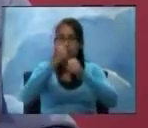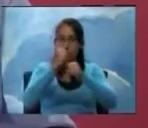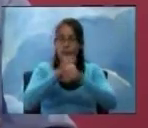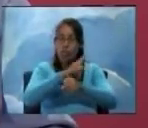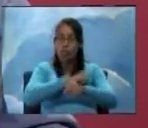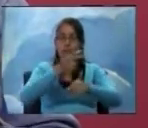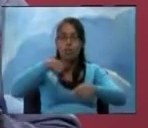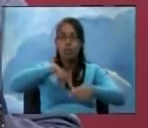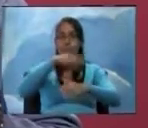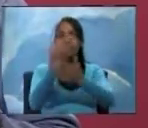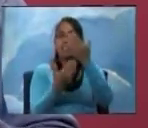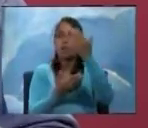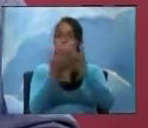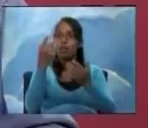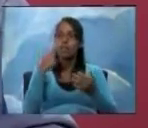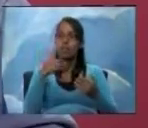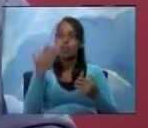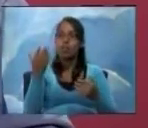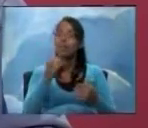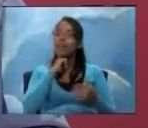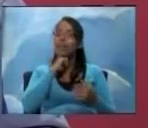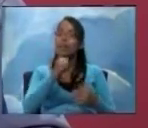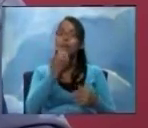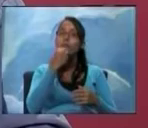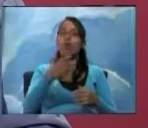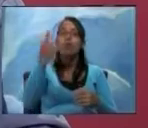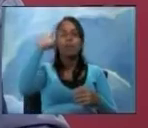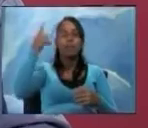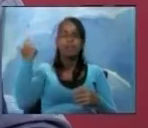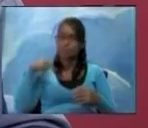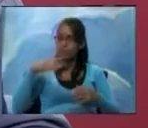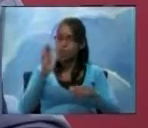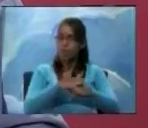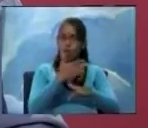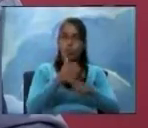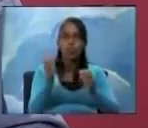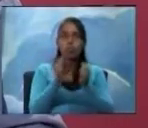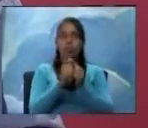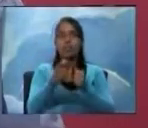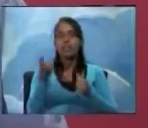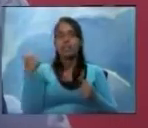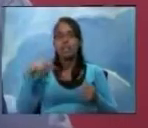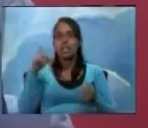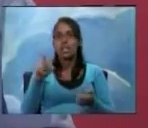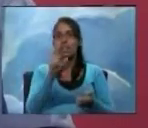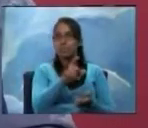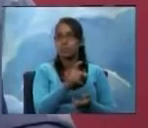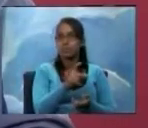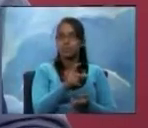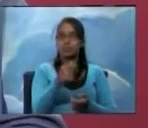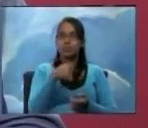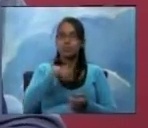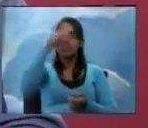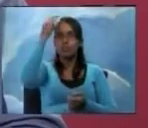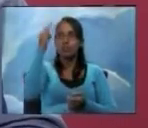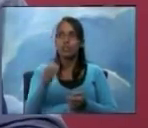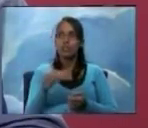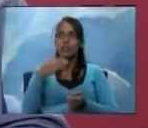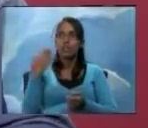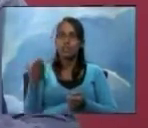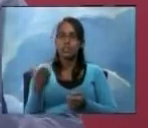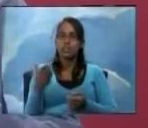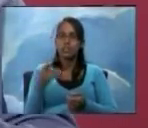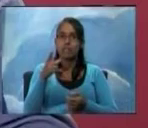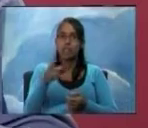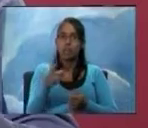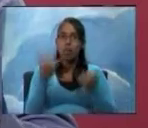El trabajo, dice, que lo que es bueno, para que tenga que compartir con el que padece necesidad. Yo creo que en